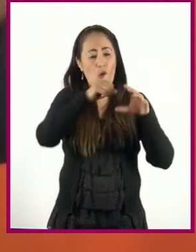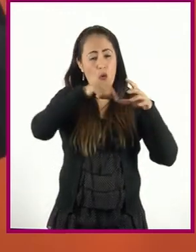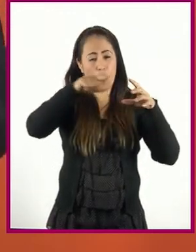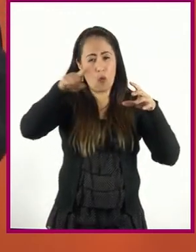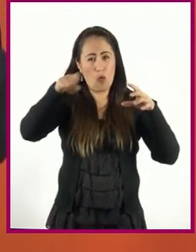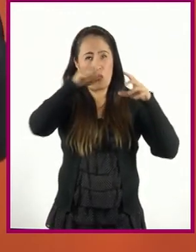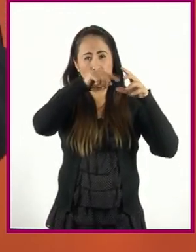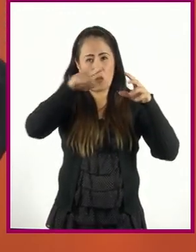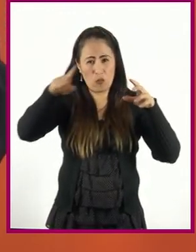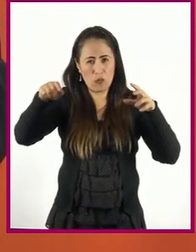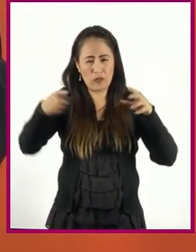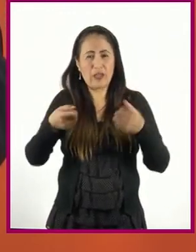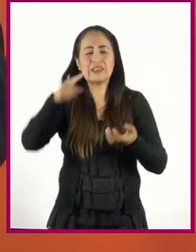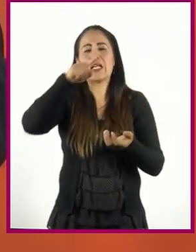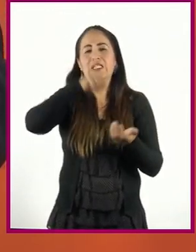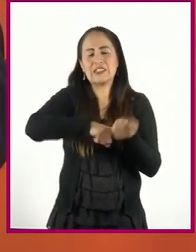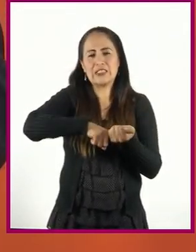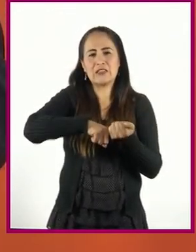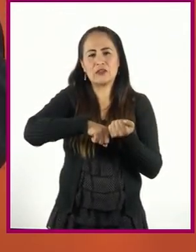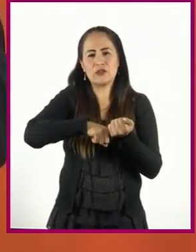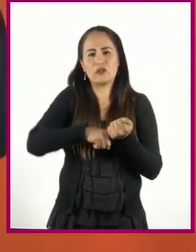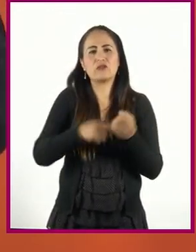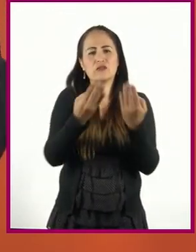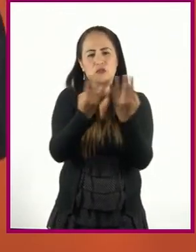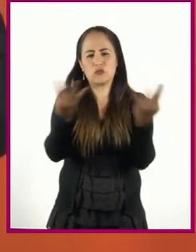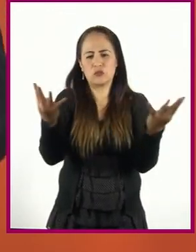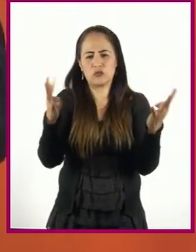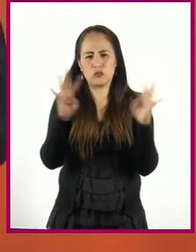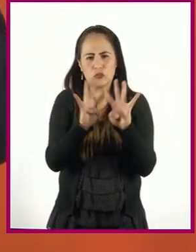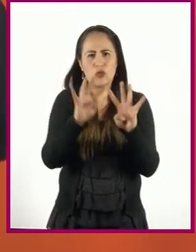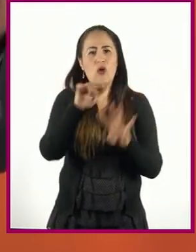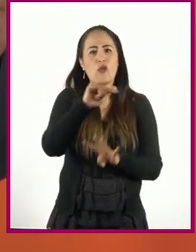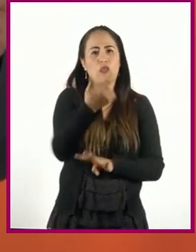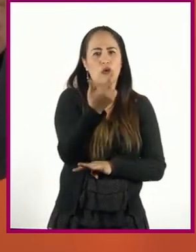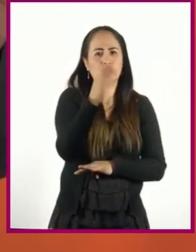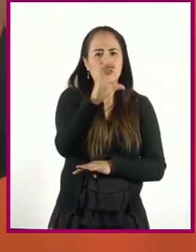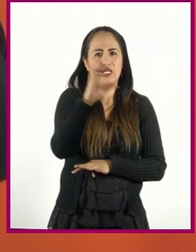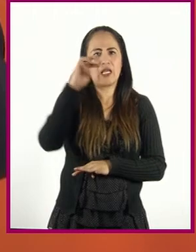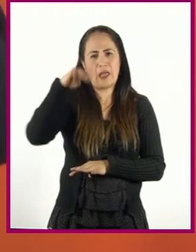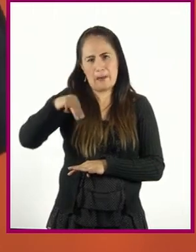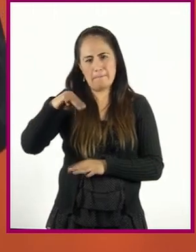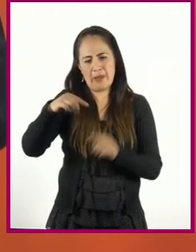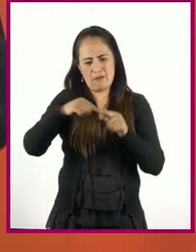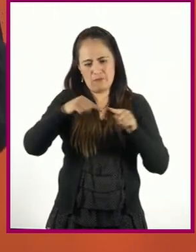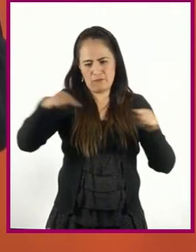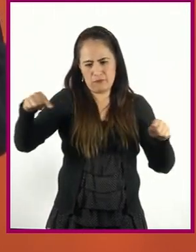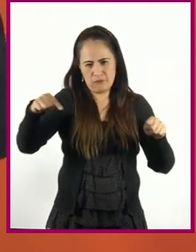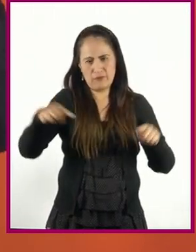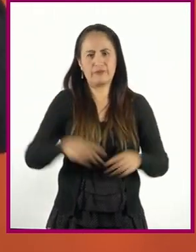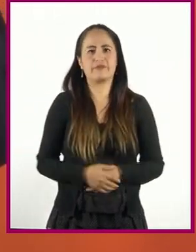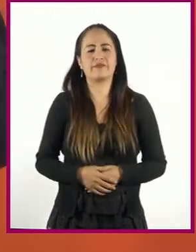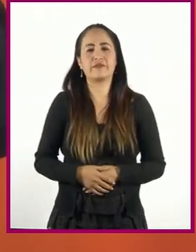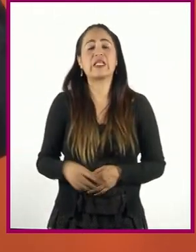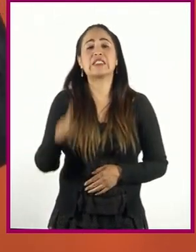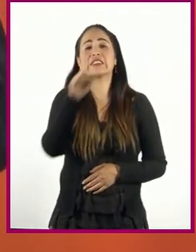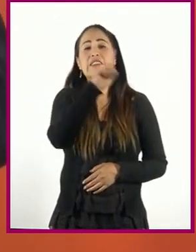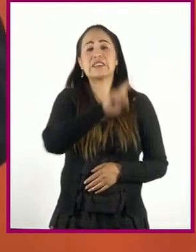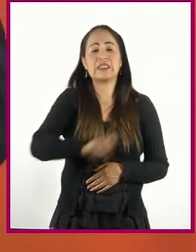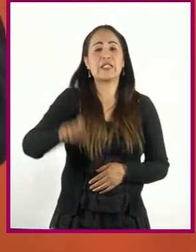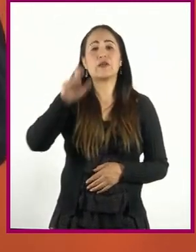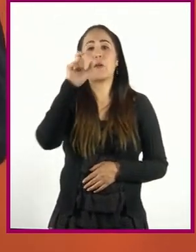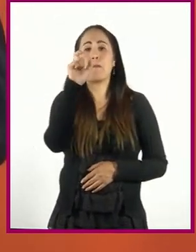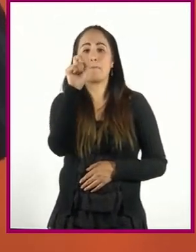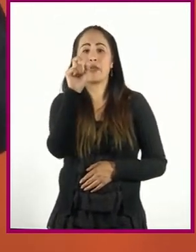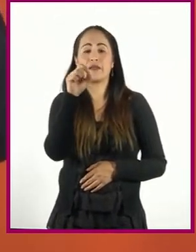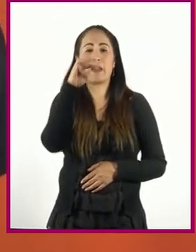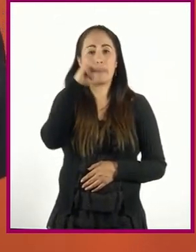que se generan en el horno tienen 12 centímetros de longitud, es decir, 120